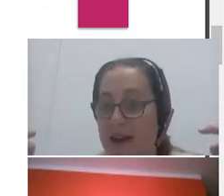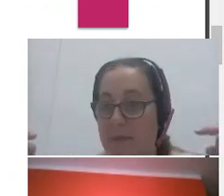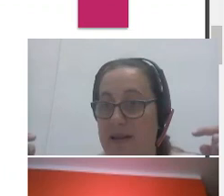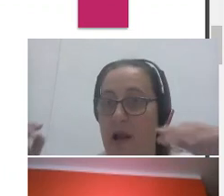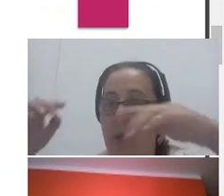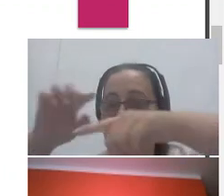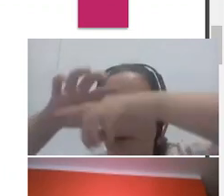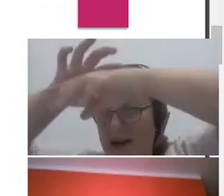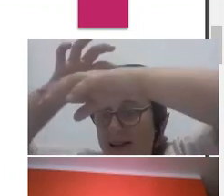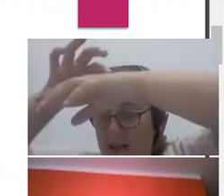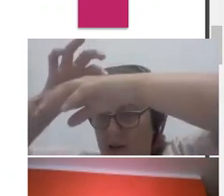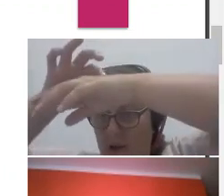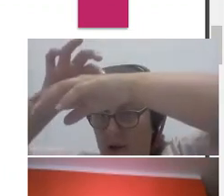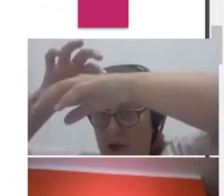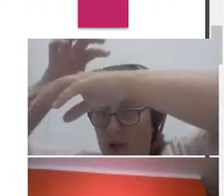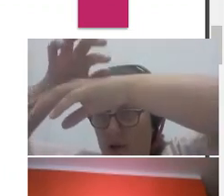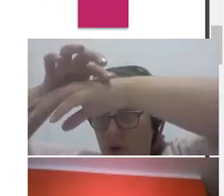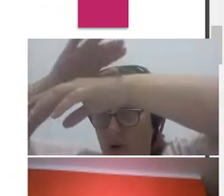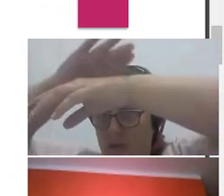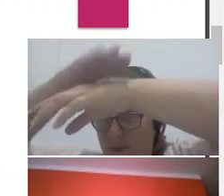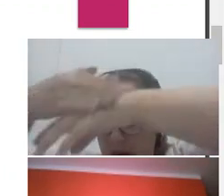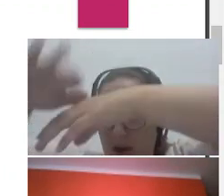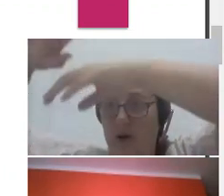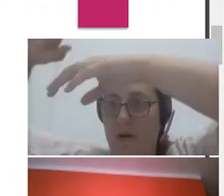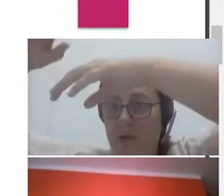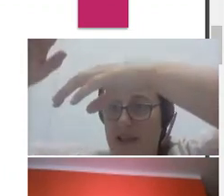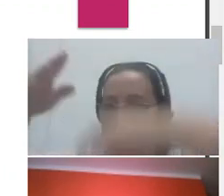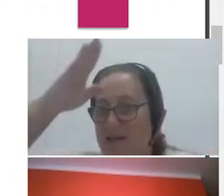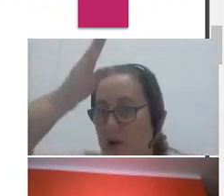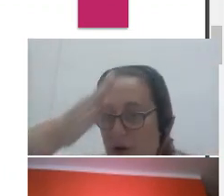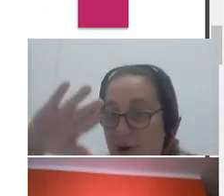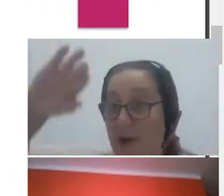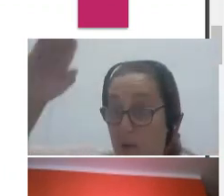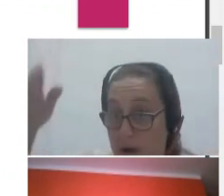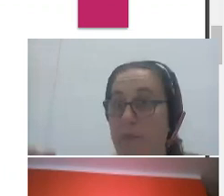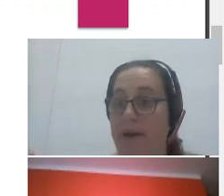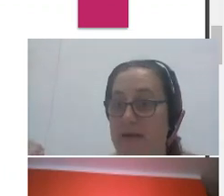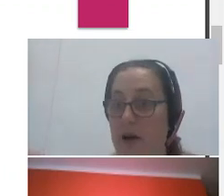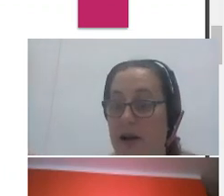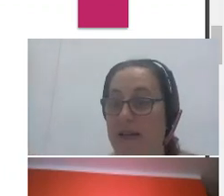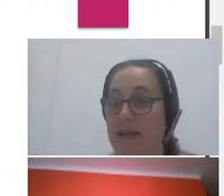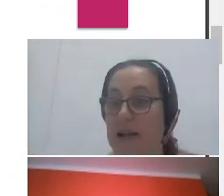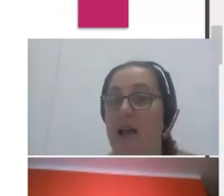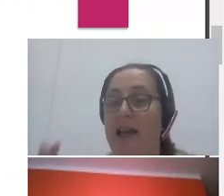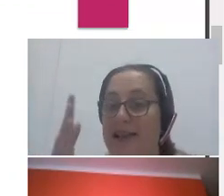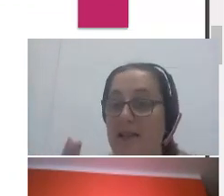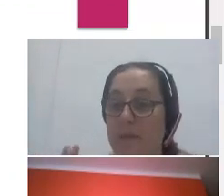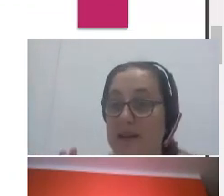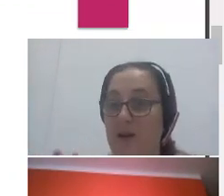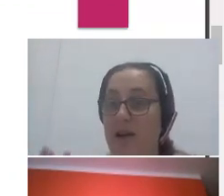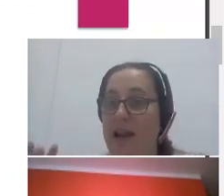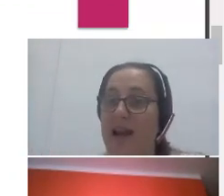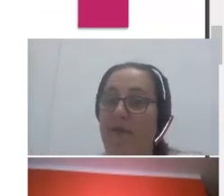la dermis. Por eso al tacto yo toco como si fuera una depresión, ¿no? Una depresión en la estría.